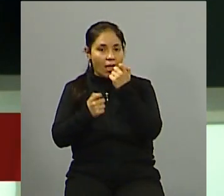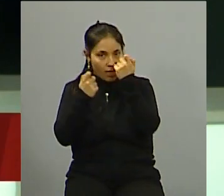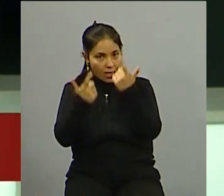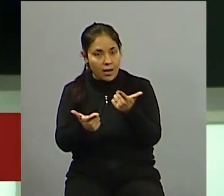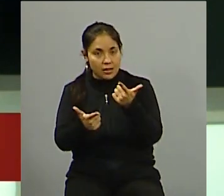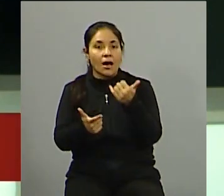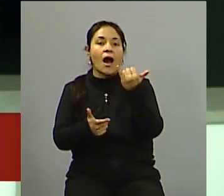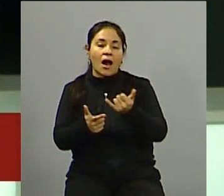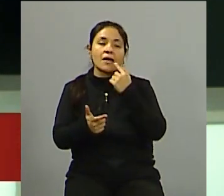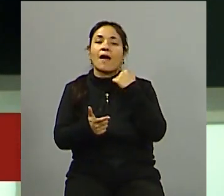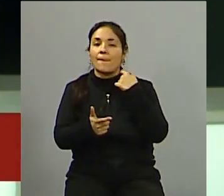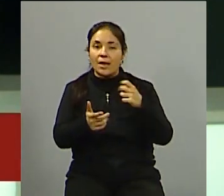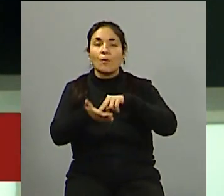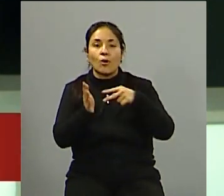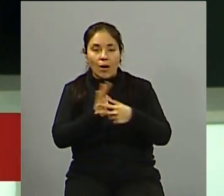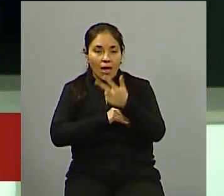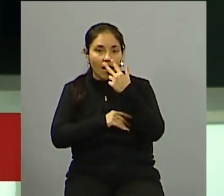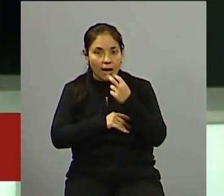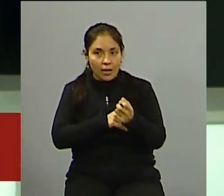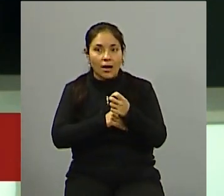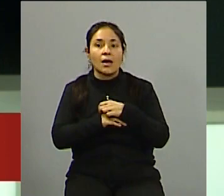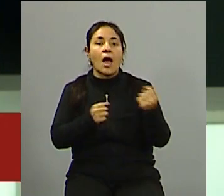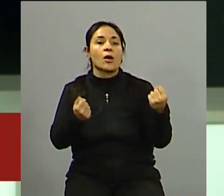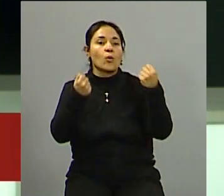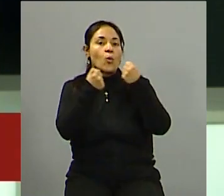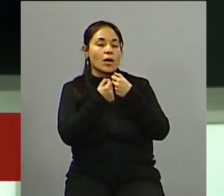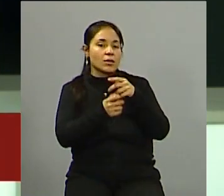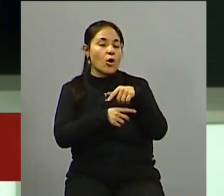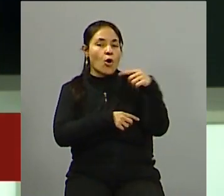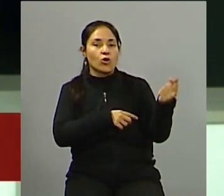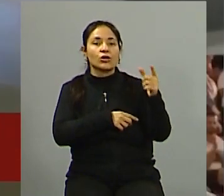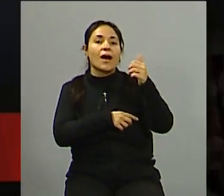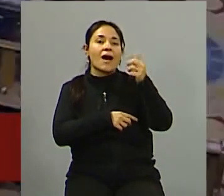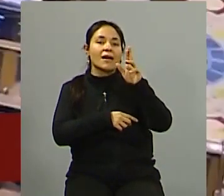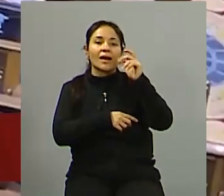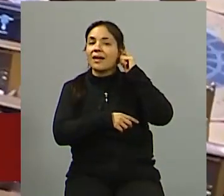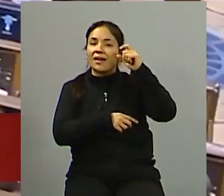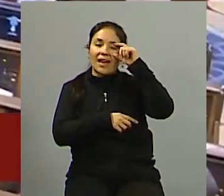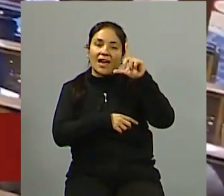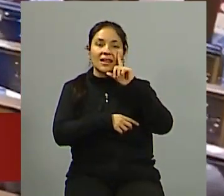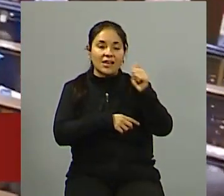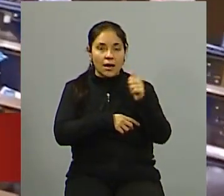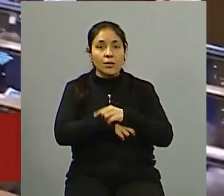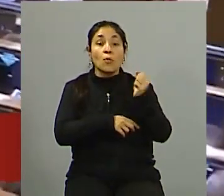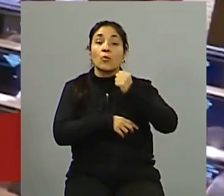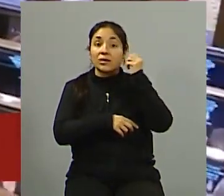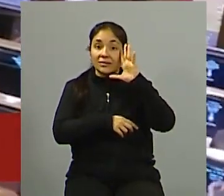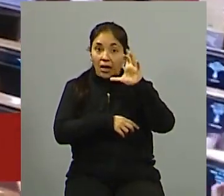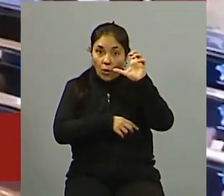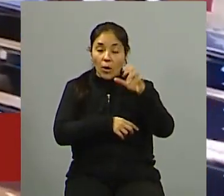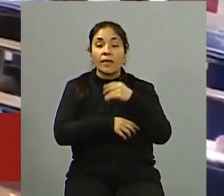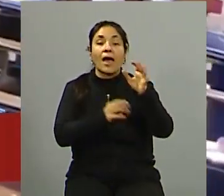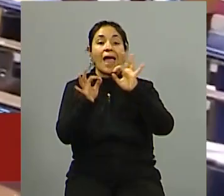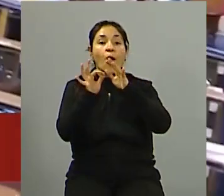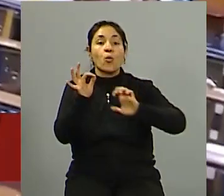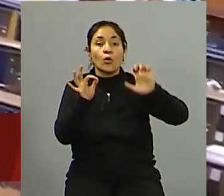problemas energéticos que está viviendo España. Sí. Ha hecho un tratado con Argelia. ¿Sí? En este momento Europa hay que tener en cuenta muy rápido que la